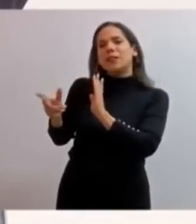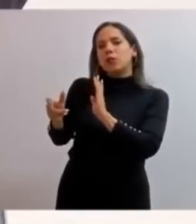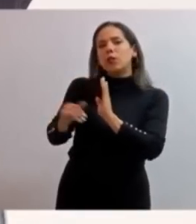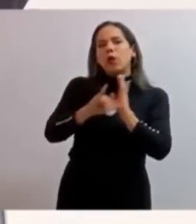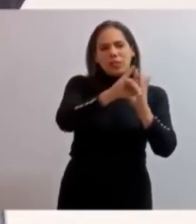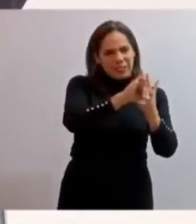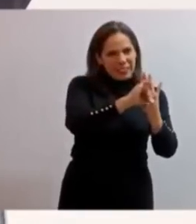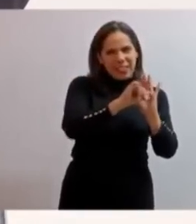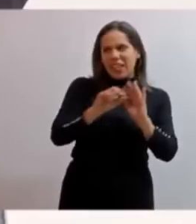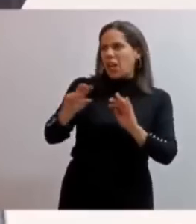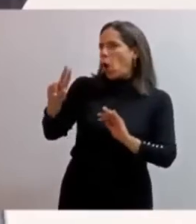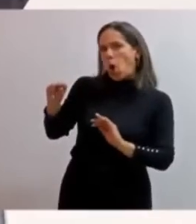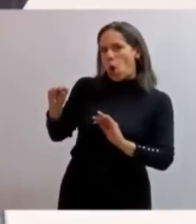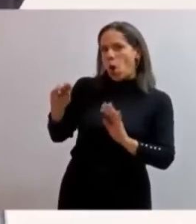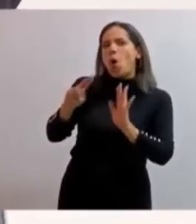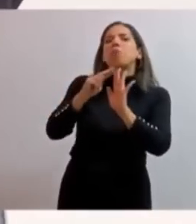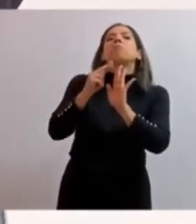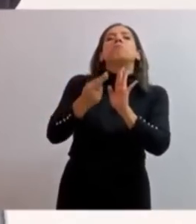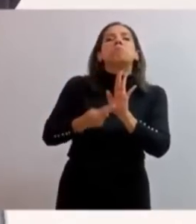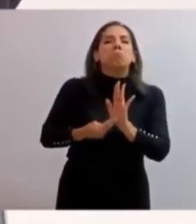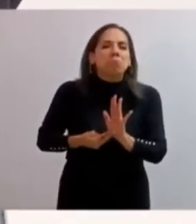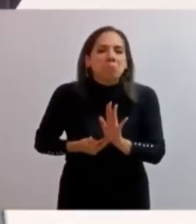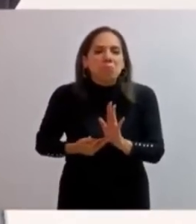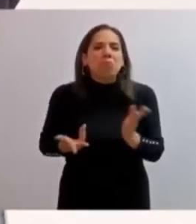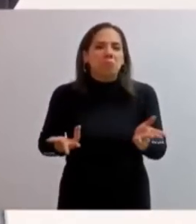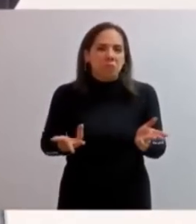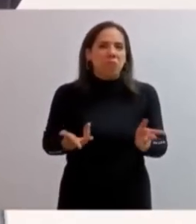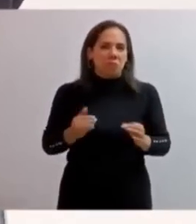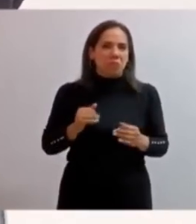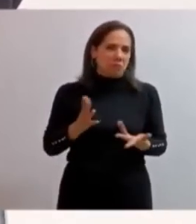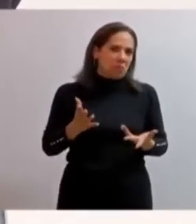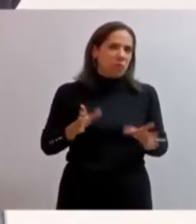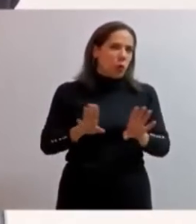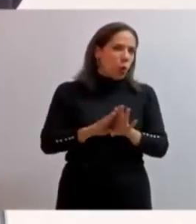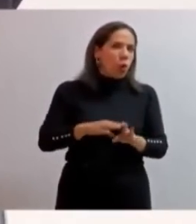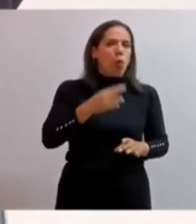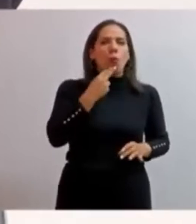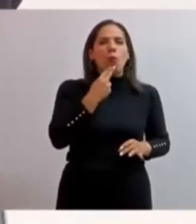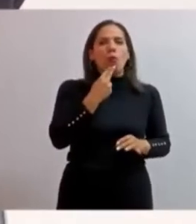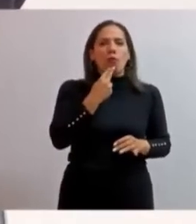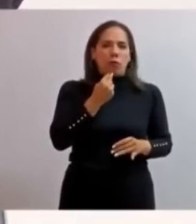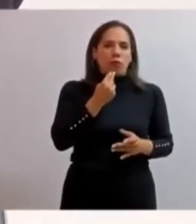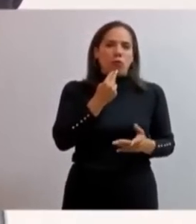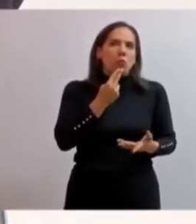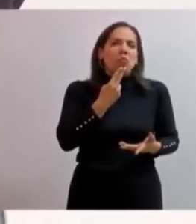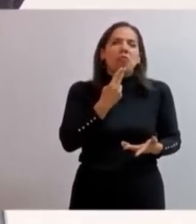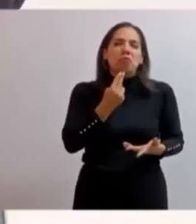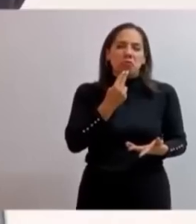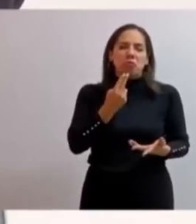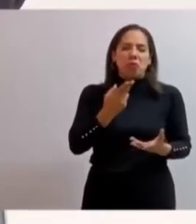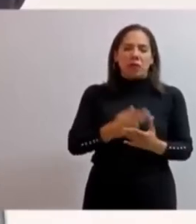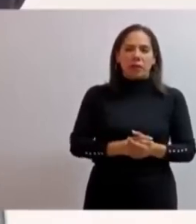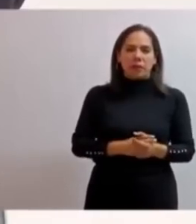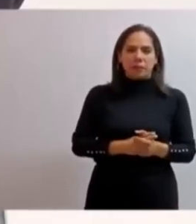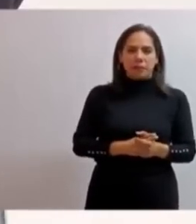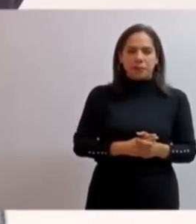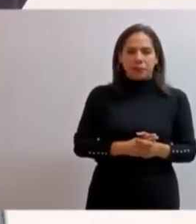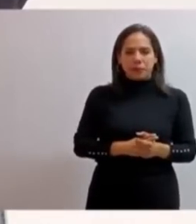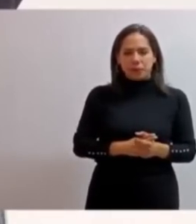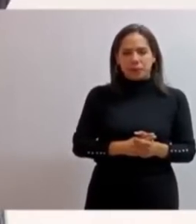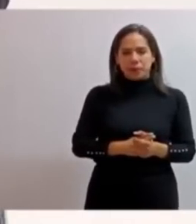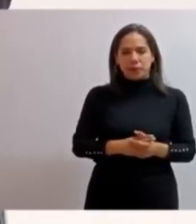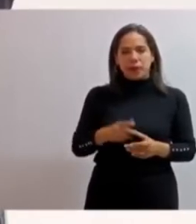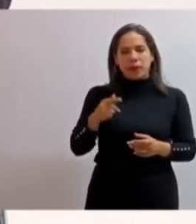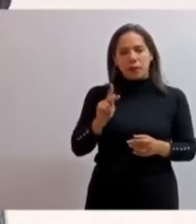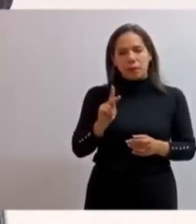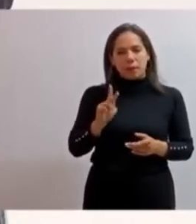tenemos que emitir lineamientos para el funcionamiento, para la integración y funcionamiento de los consejos técnicos.